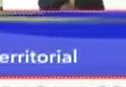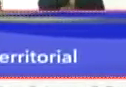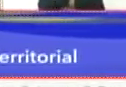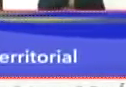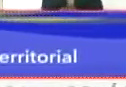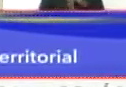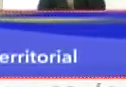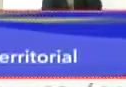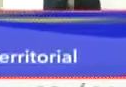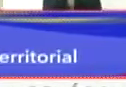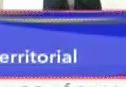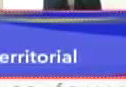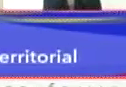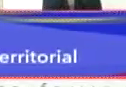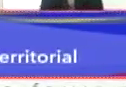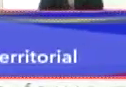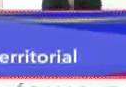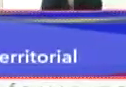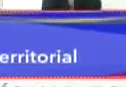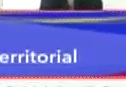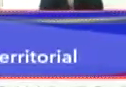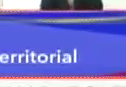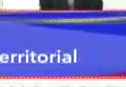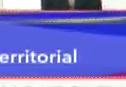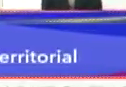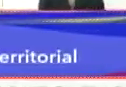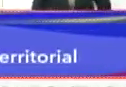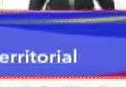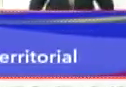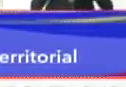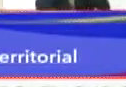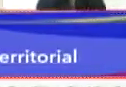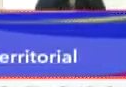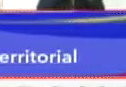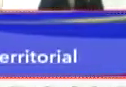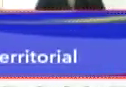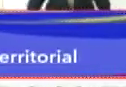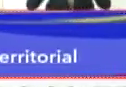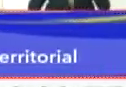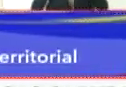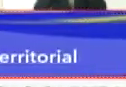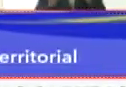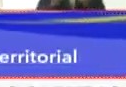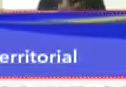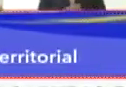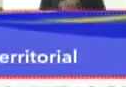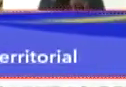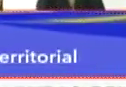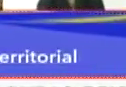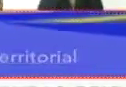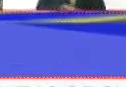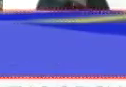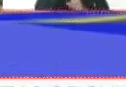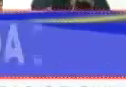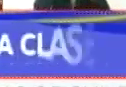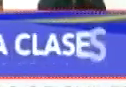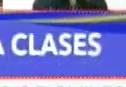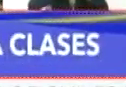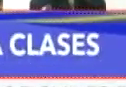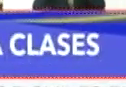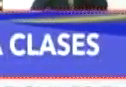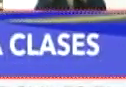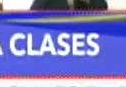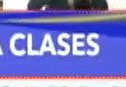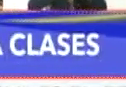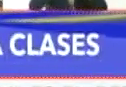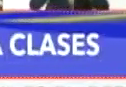plan de escuelas abiertas al plan vacacional presidente o no mientras aquí estamos preparándonos con estos equipos son muy importantes presidente esto